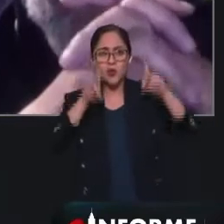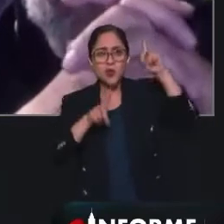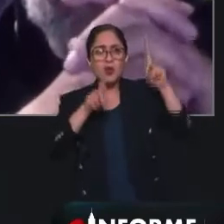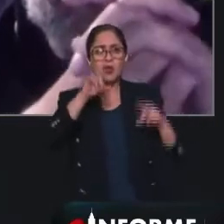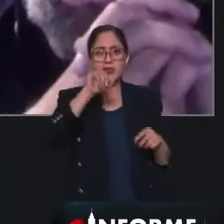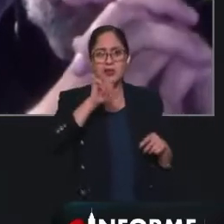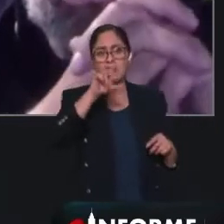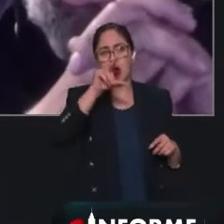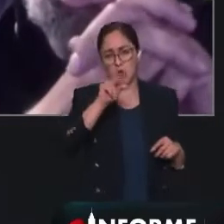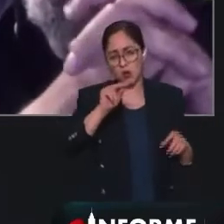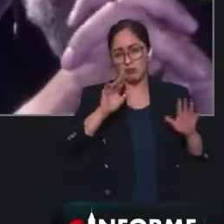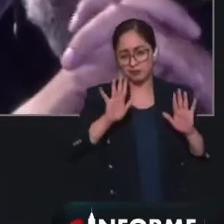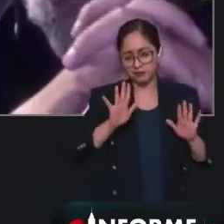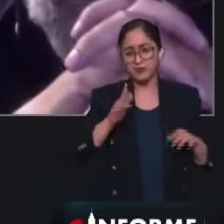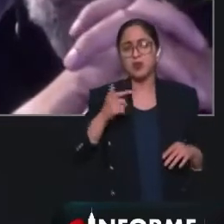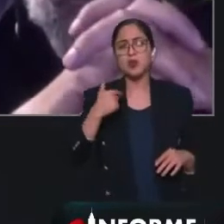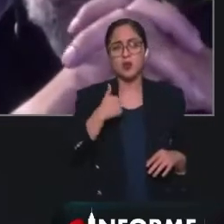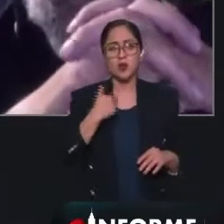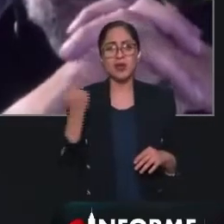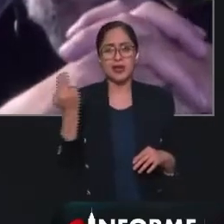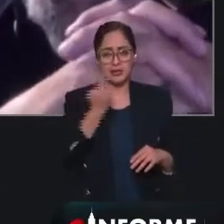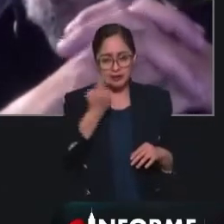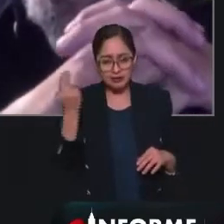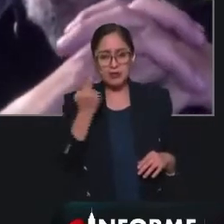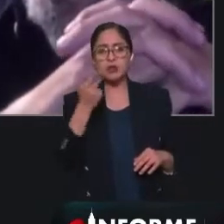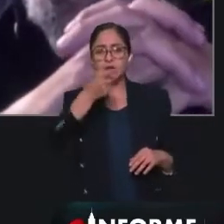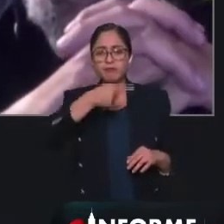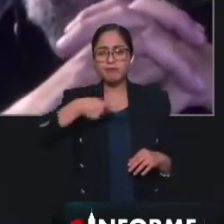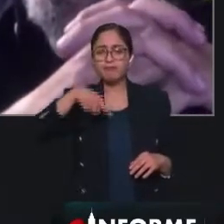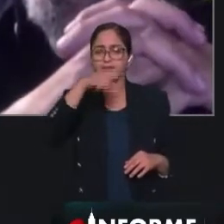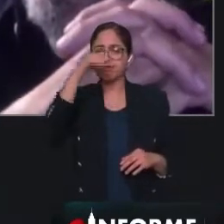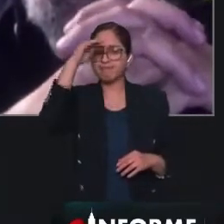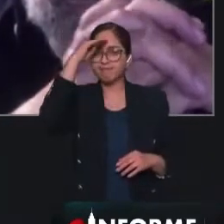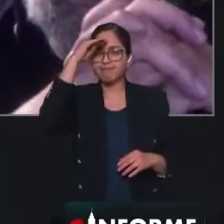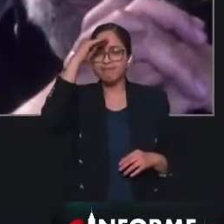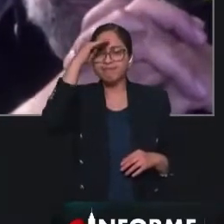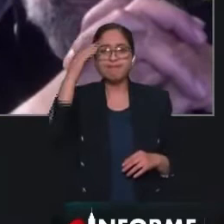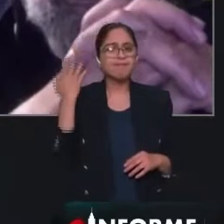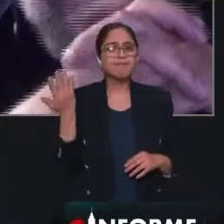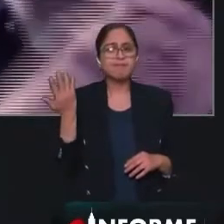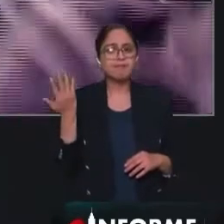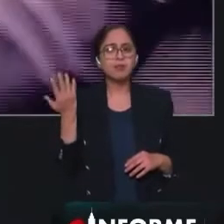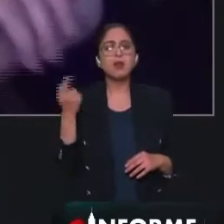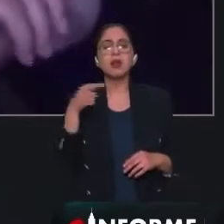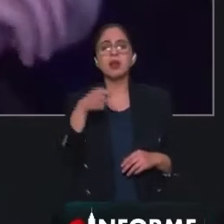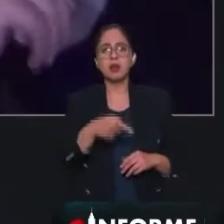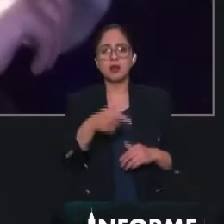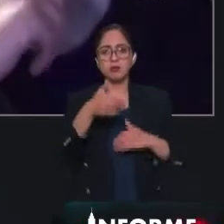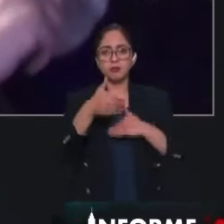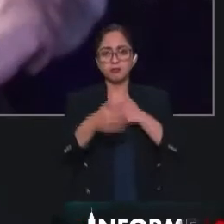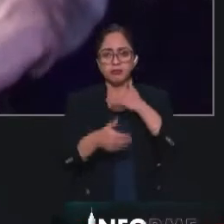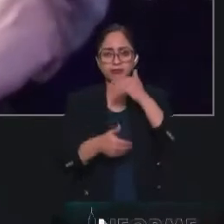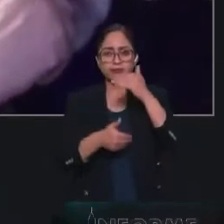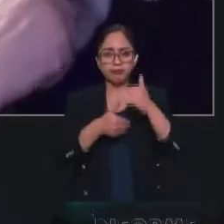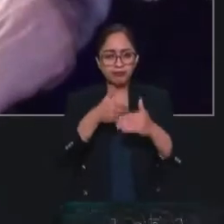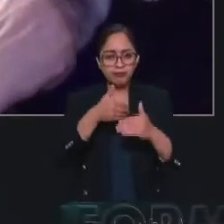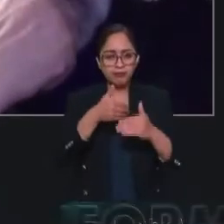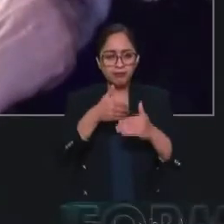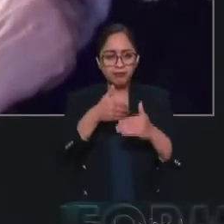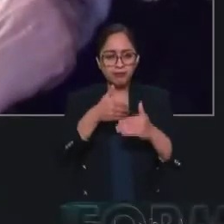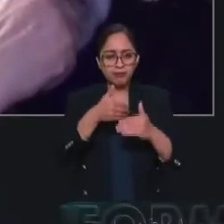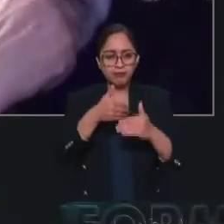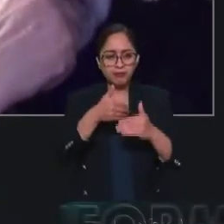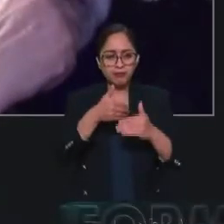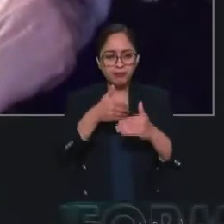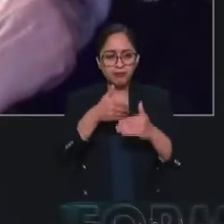hacer una pausa, una reflexión de parte de ustedes sobre, estamos hablando de un camino en donde hay prueba y error,